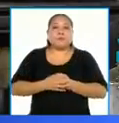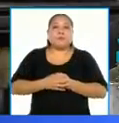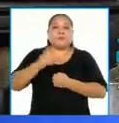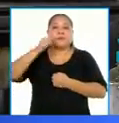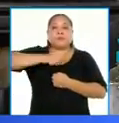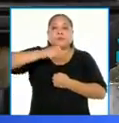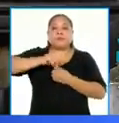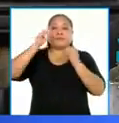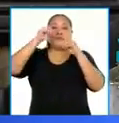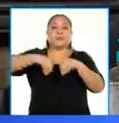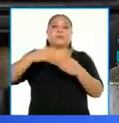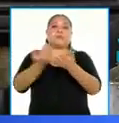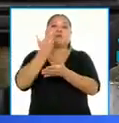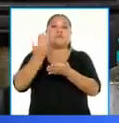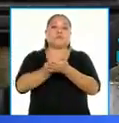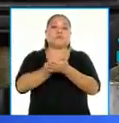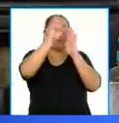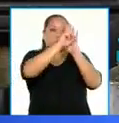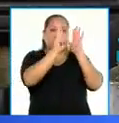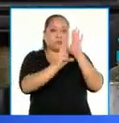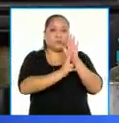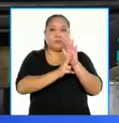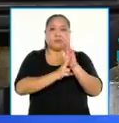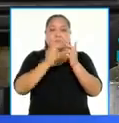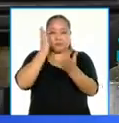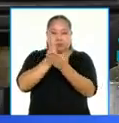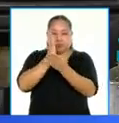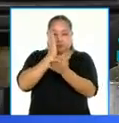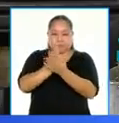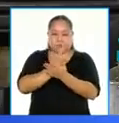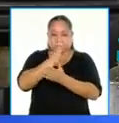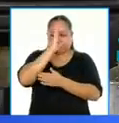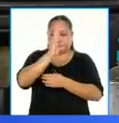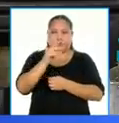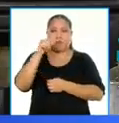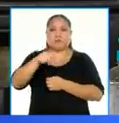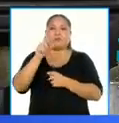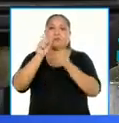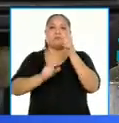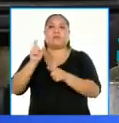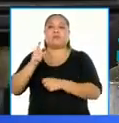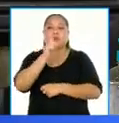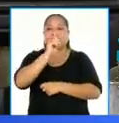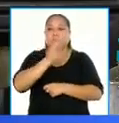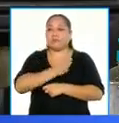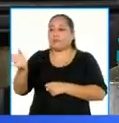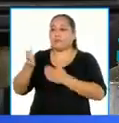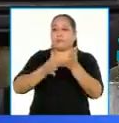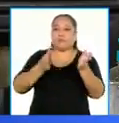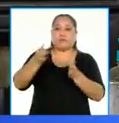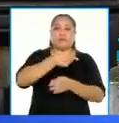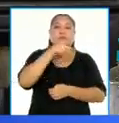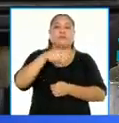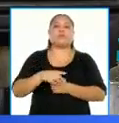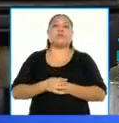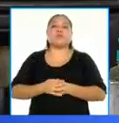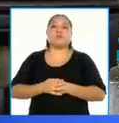tenemos que adoptar estas medidas de una naturaleza más estricta para que las personas no nos movilicemos